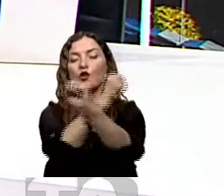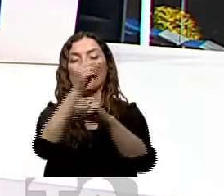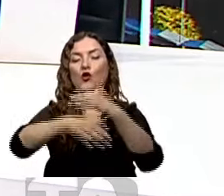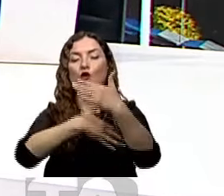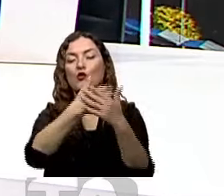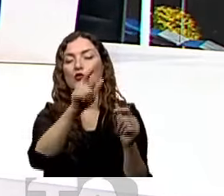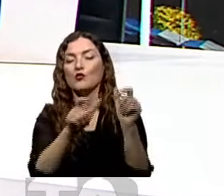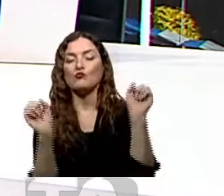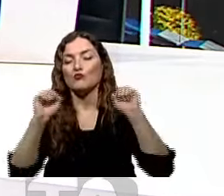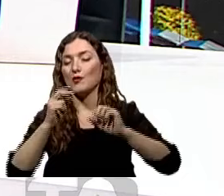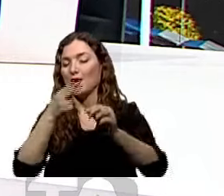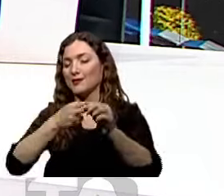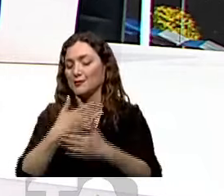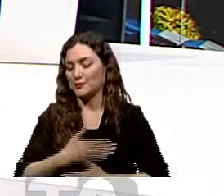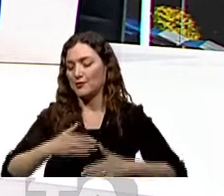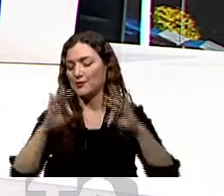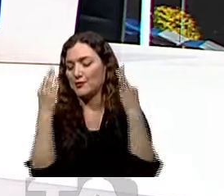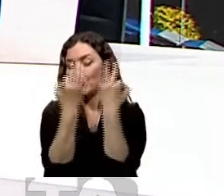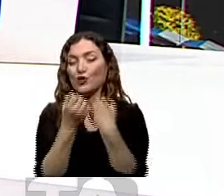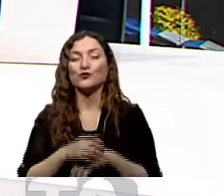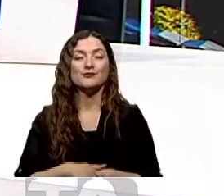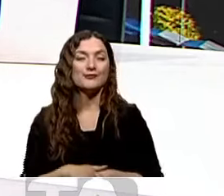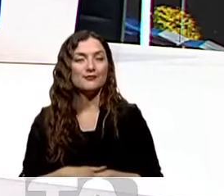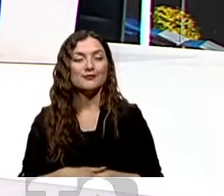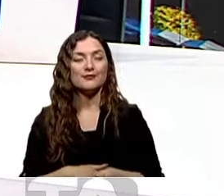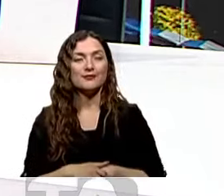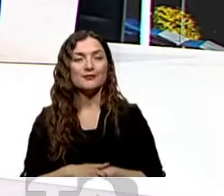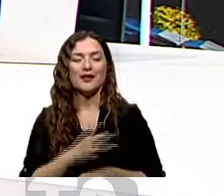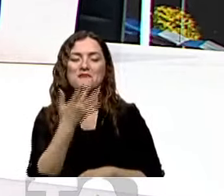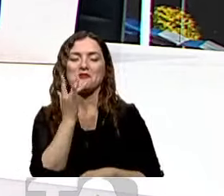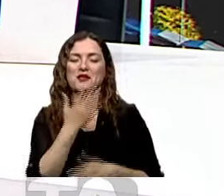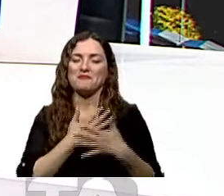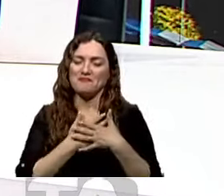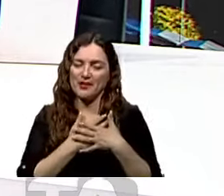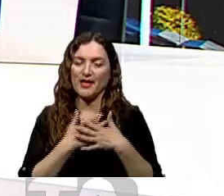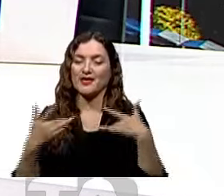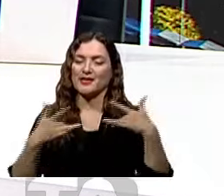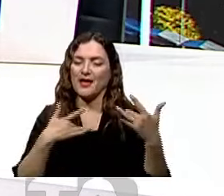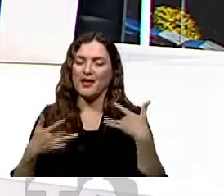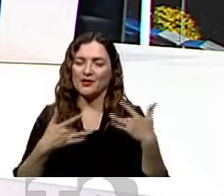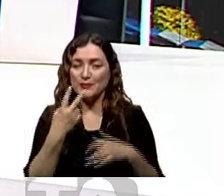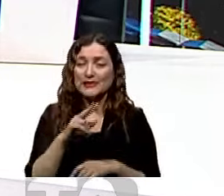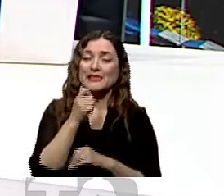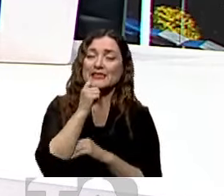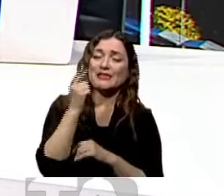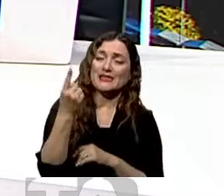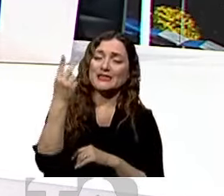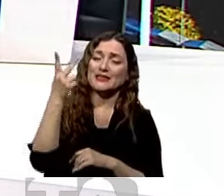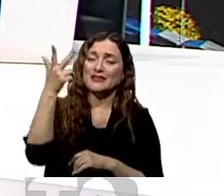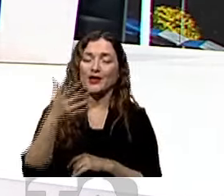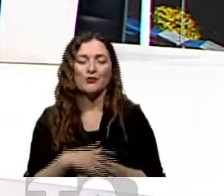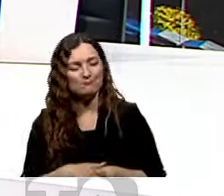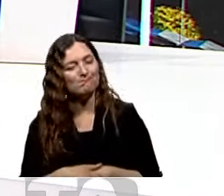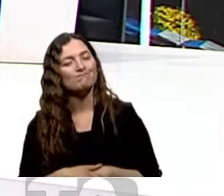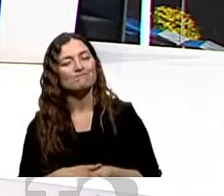los ciudadanos podrán asistir a disfrutar en familia. Y les cuento que es una de mis obras favoritas de teatro, que me la puedo repetir una y otra vez porque